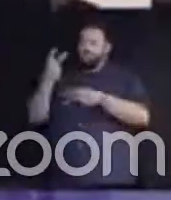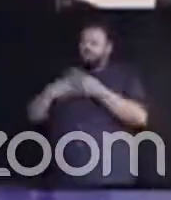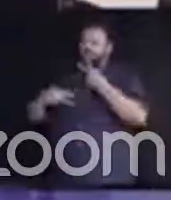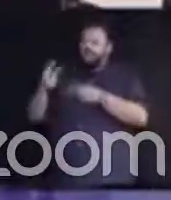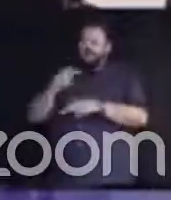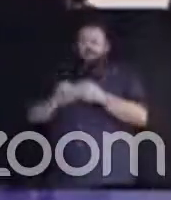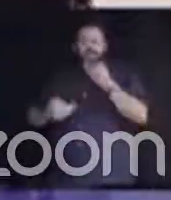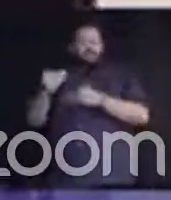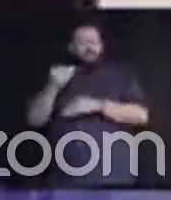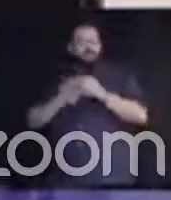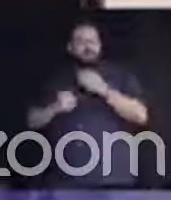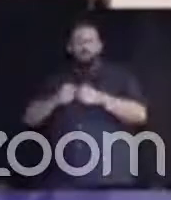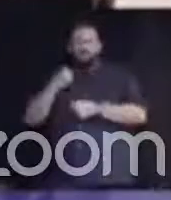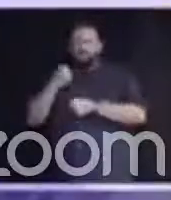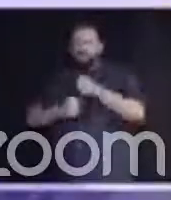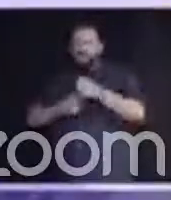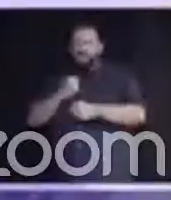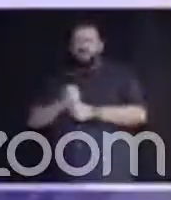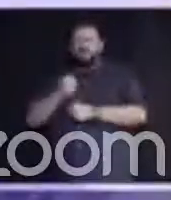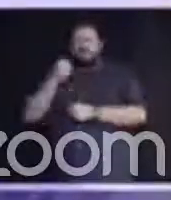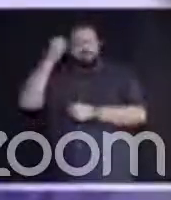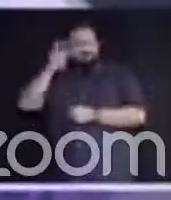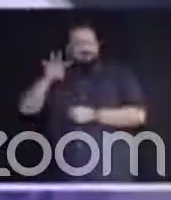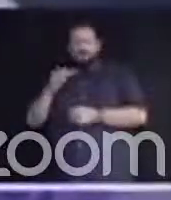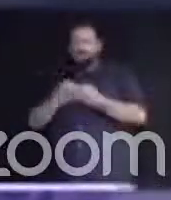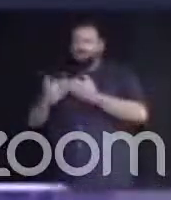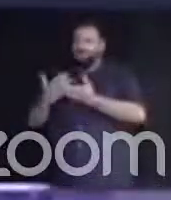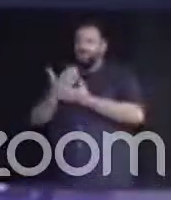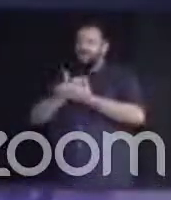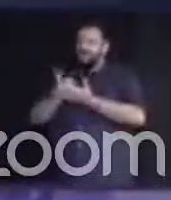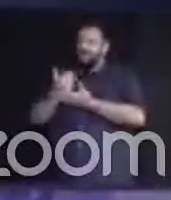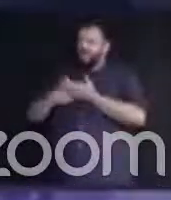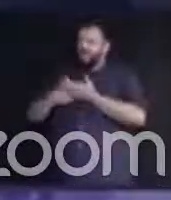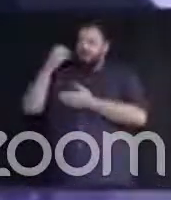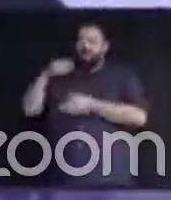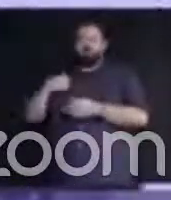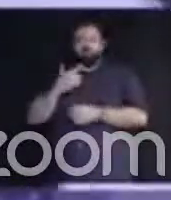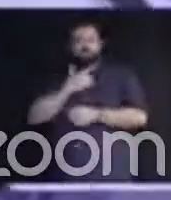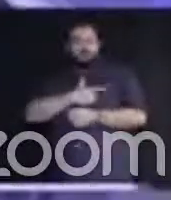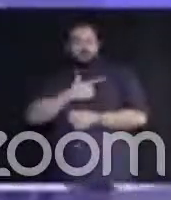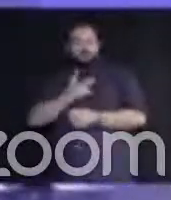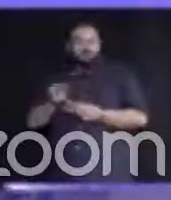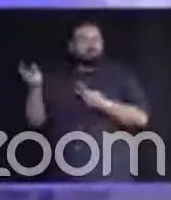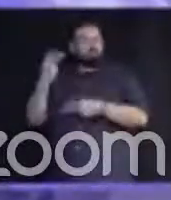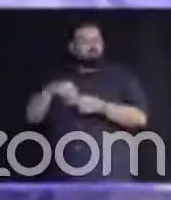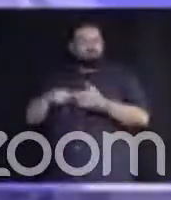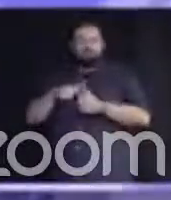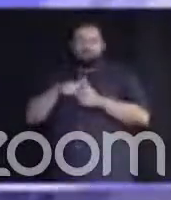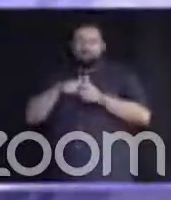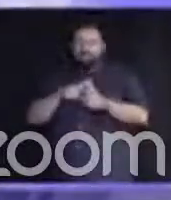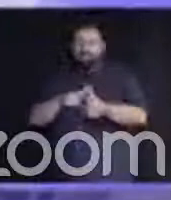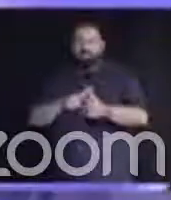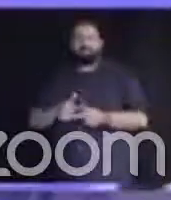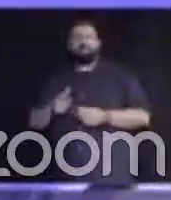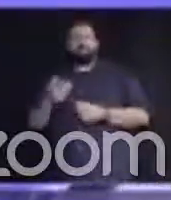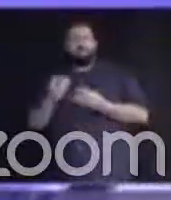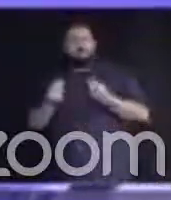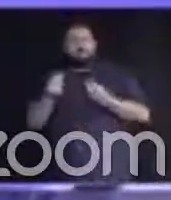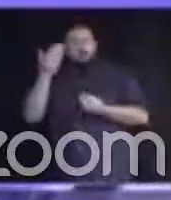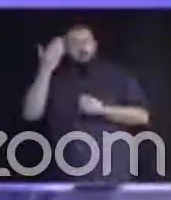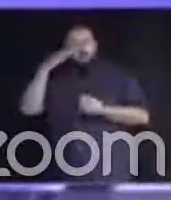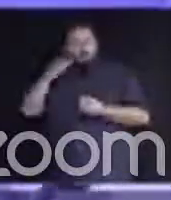los años con Omnilife, pues, o con lo que gane de Omnilife, voy a venir porque me gustó. Muchos de ustedes